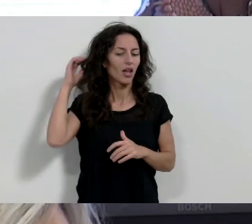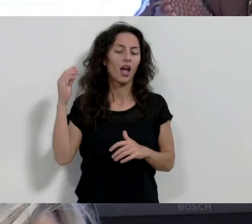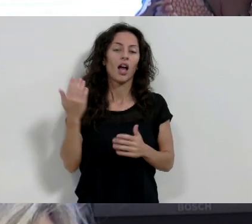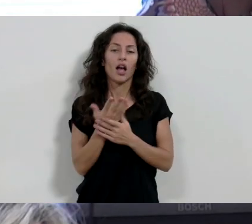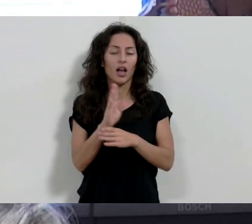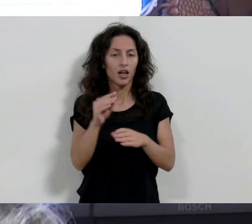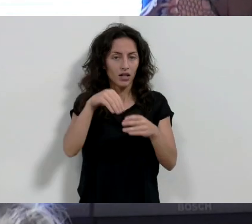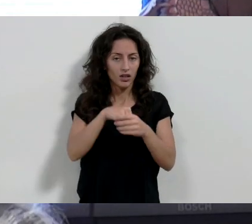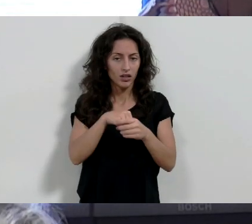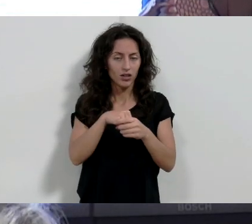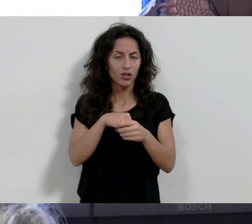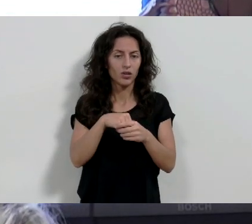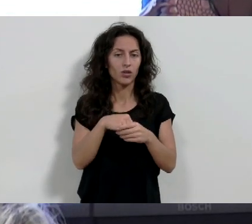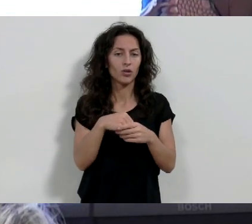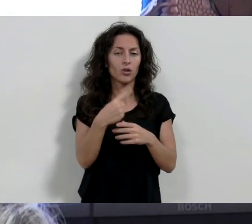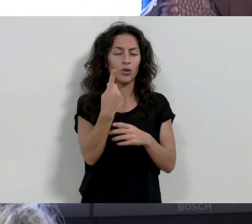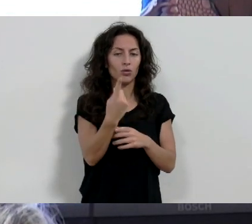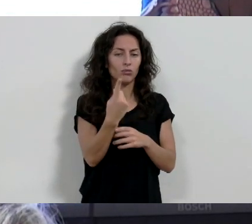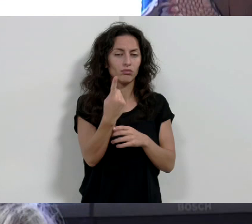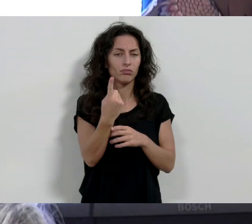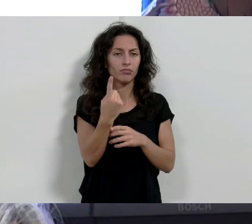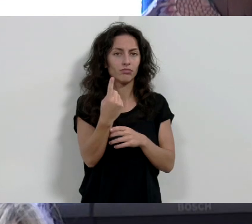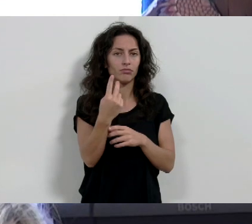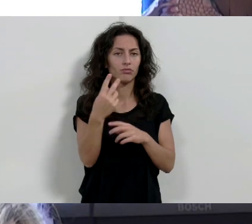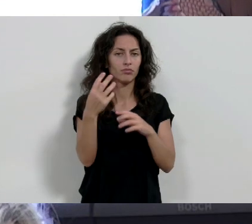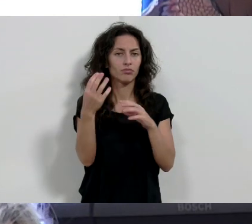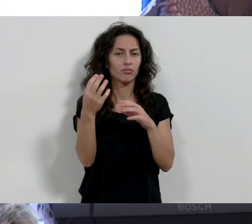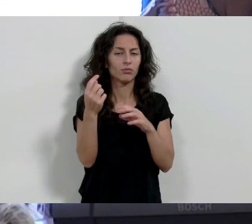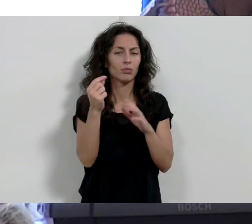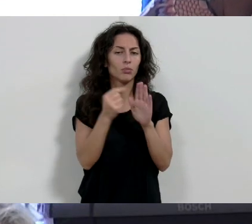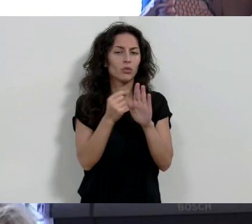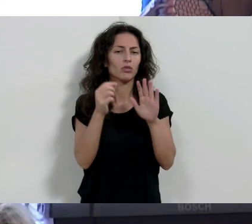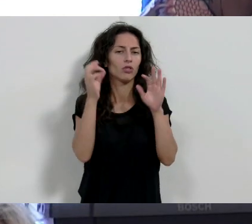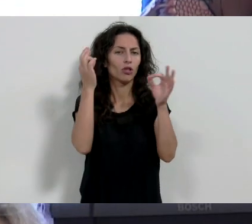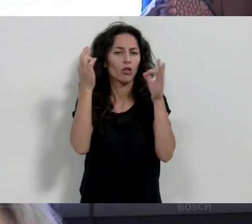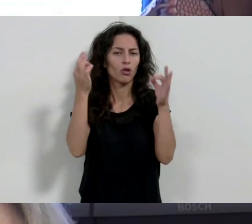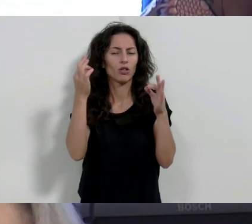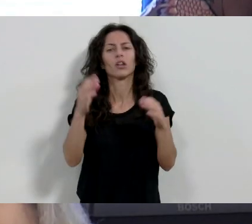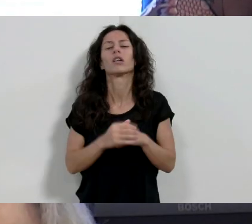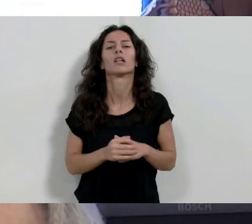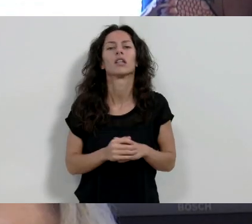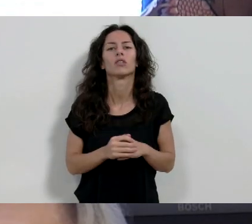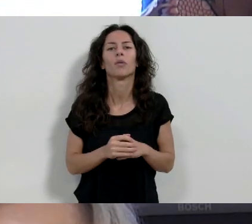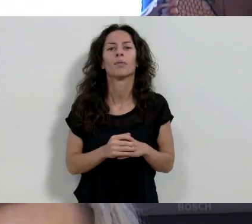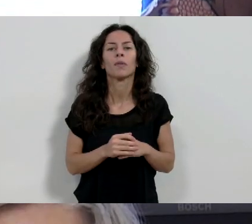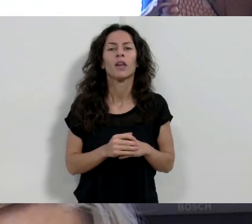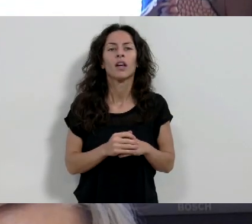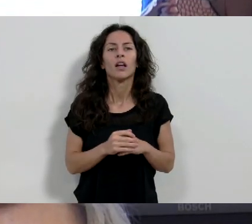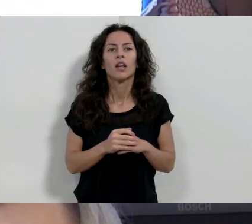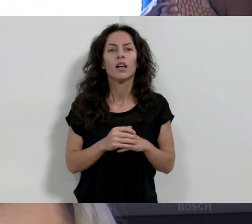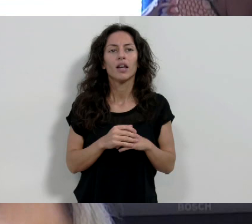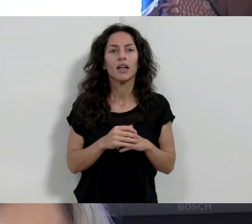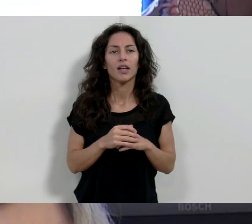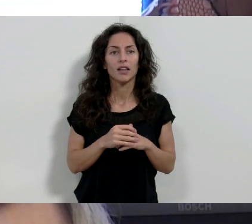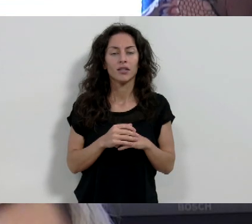las pintadas. Pintadas que pues están por toda la ciudad, tanto en edificios públicos